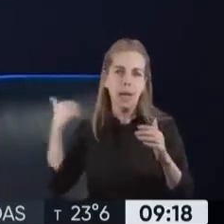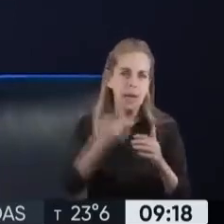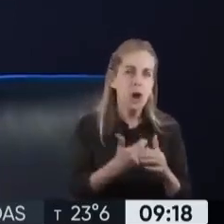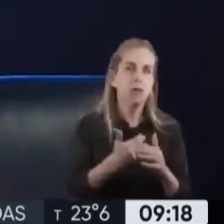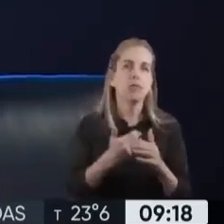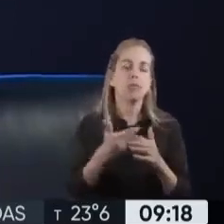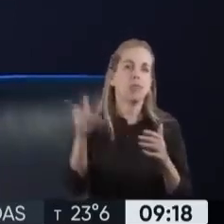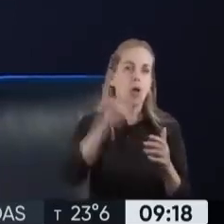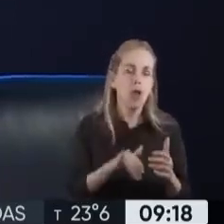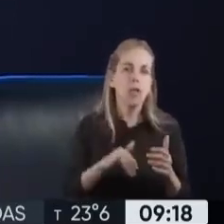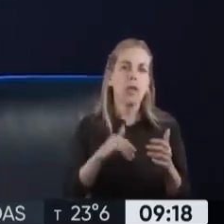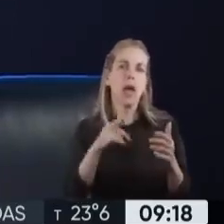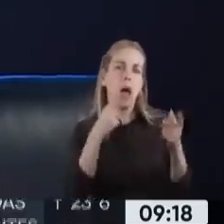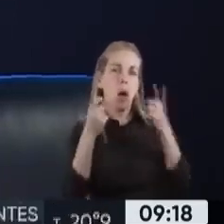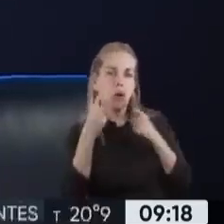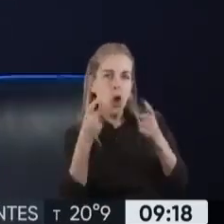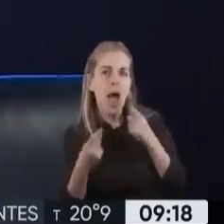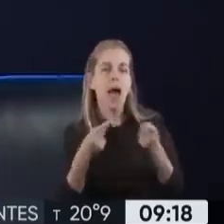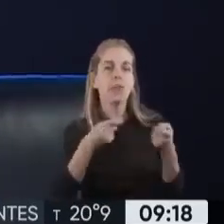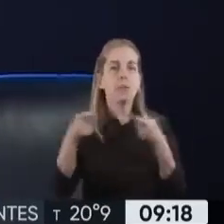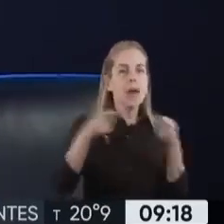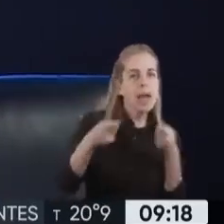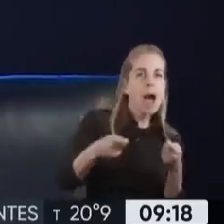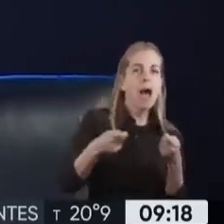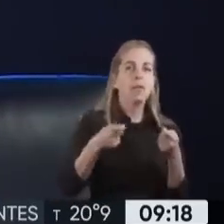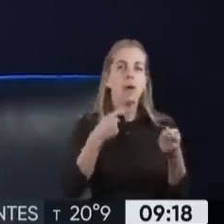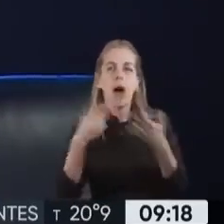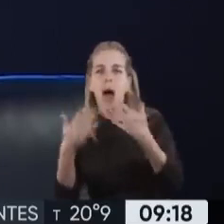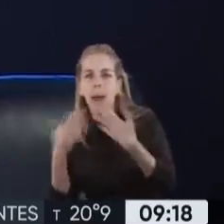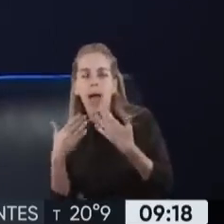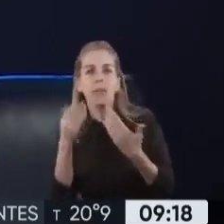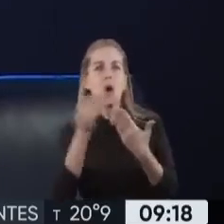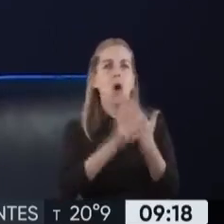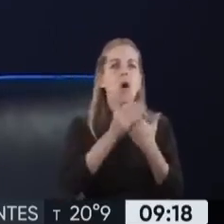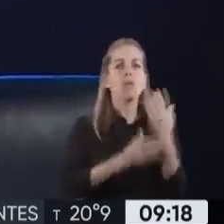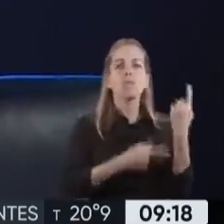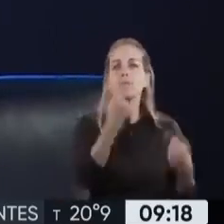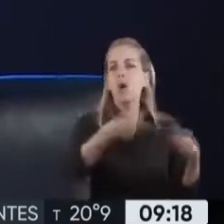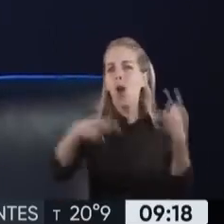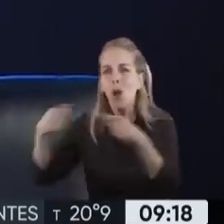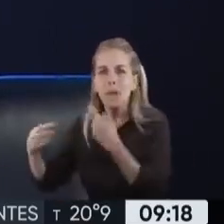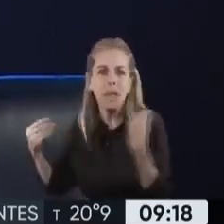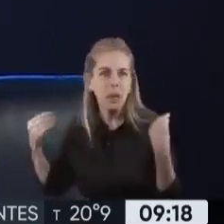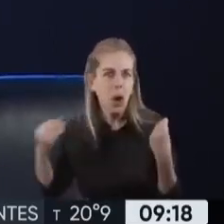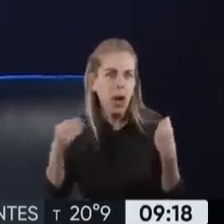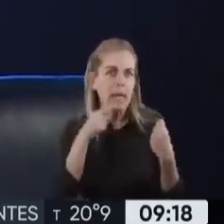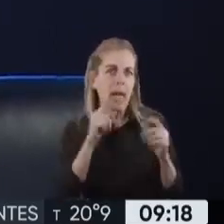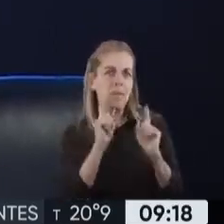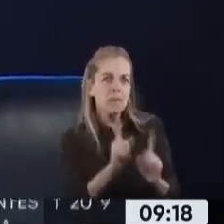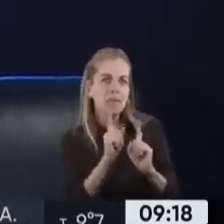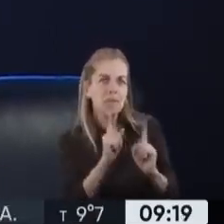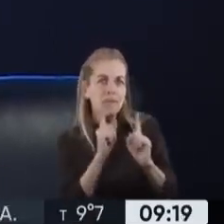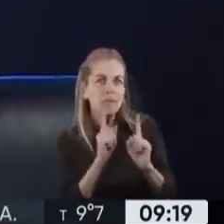día todos estos días monitoreando y siempre venimos conversando con todos los ministros es una matriz productiva que no solamente está intacta